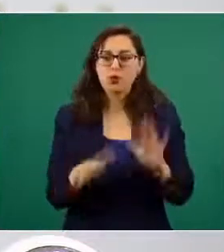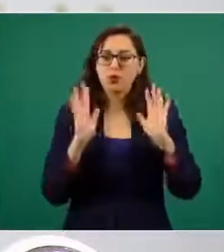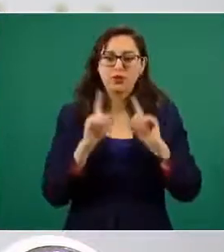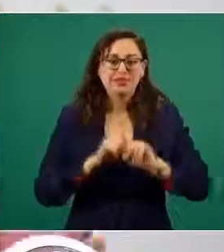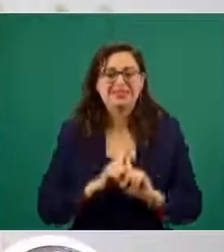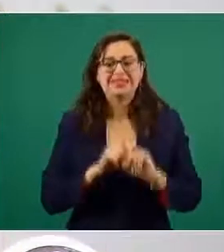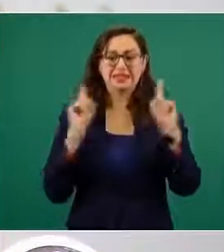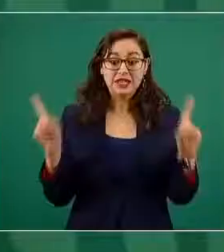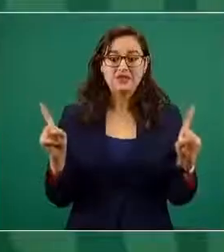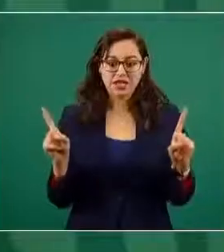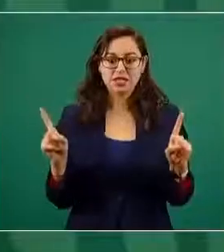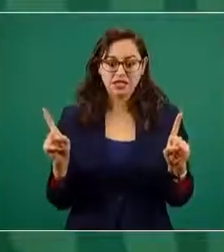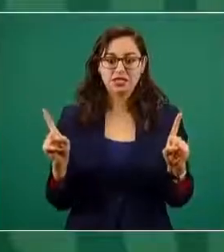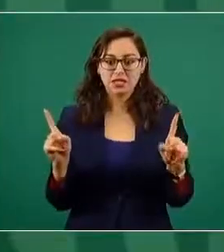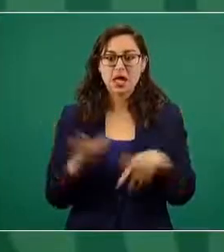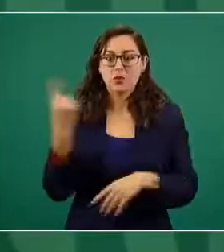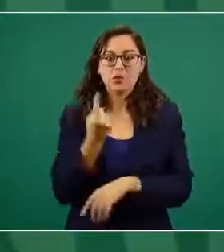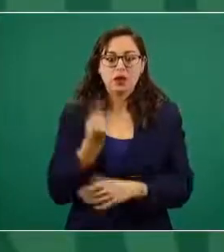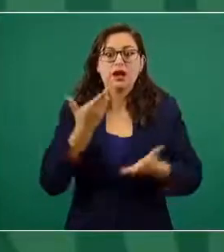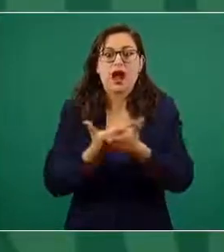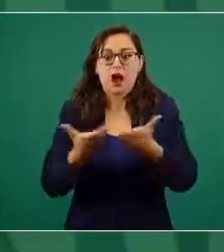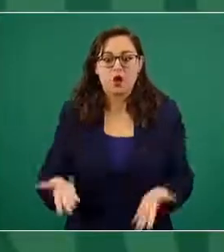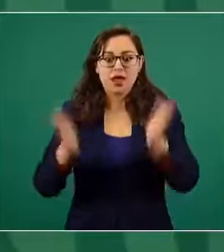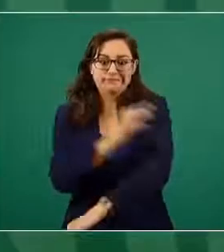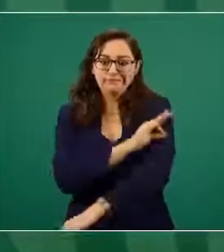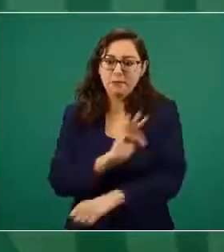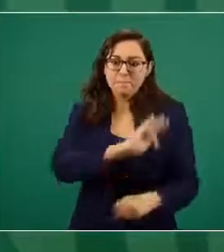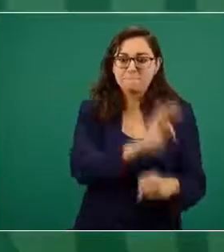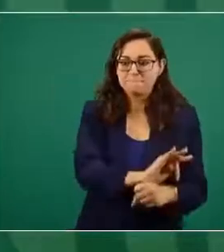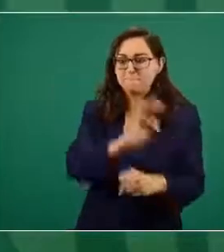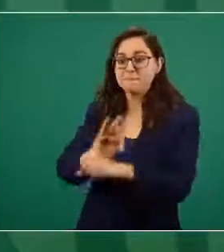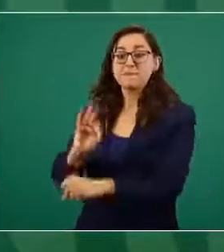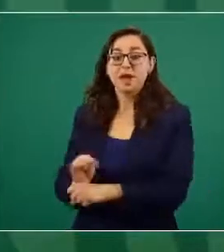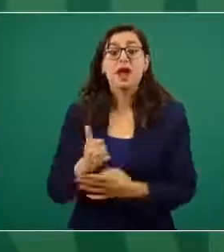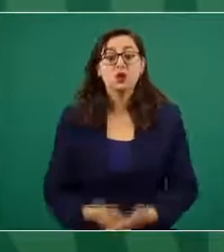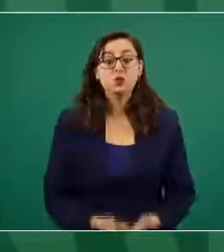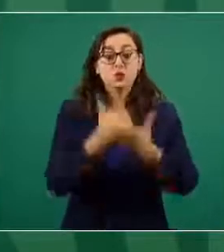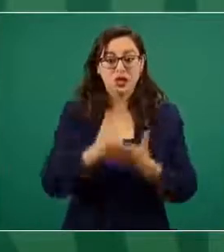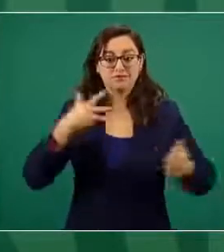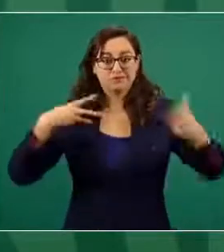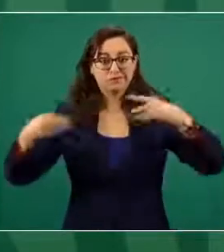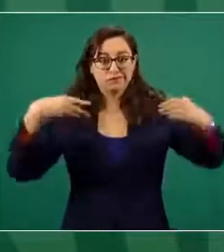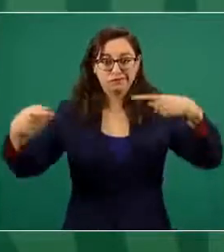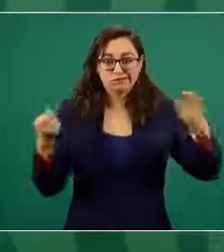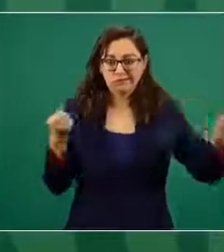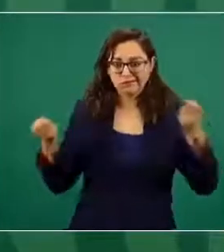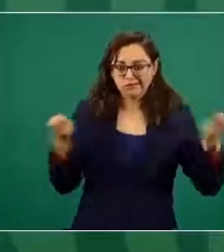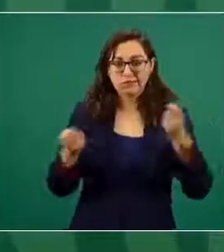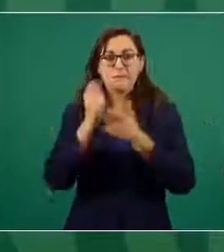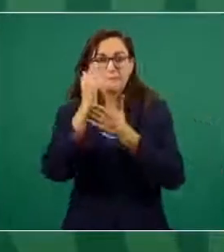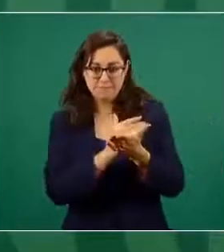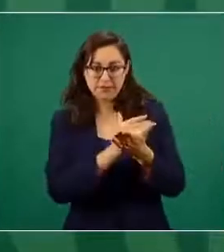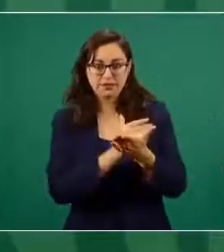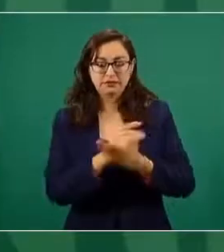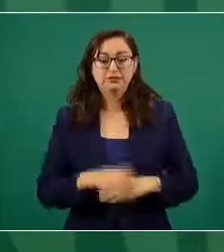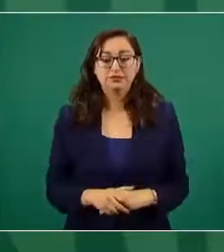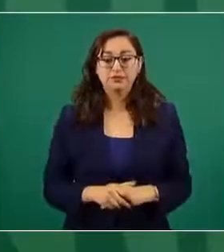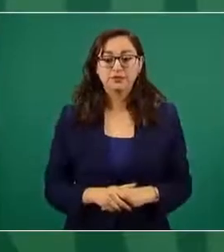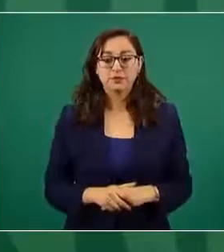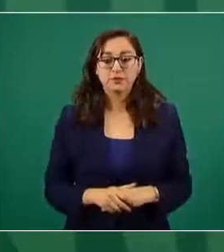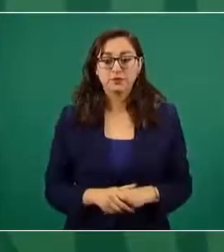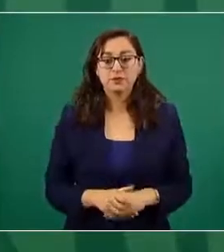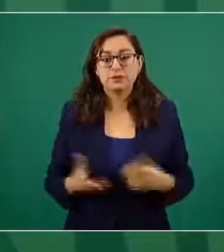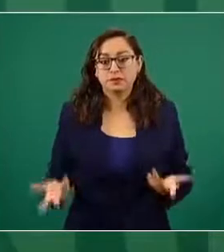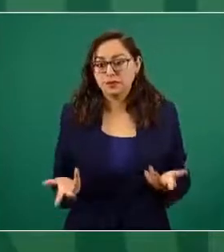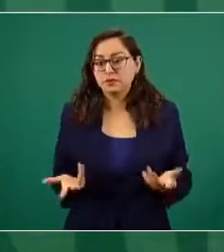sustancialmente diferente, el poder tener un instrumento de protección específica que nos permita controlar la epidemia de manera activa. Las medidas generales de